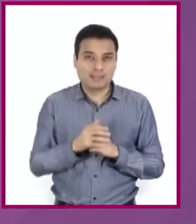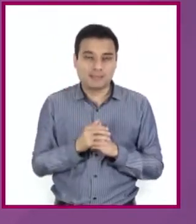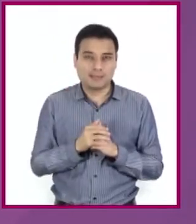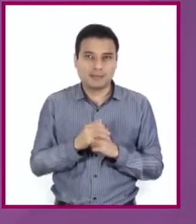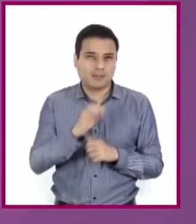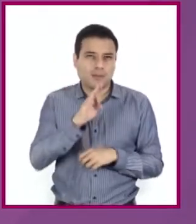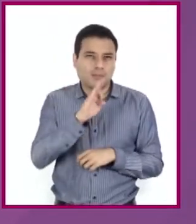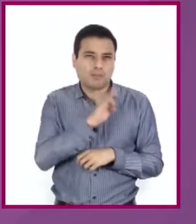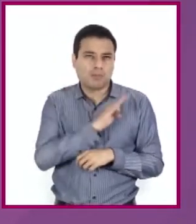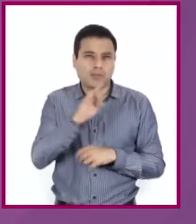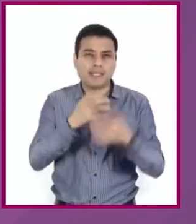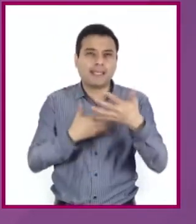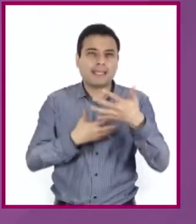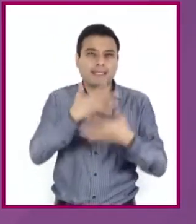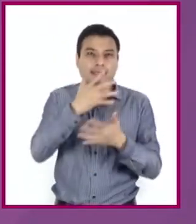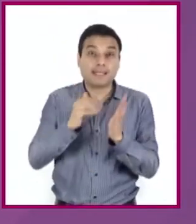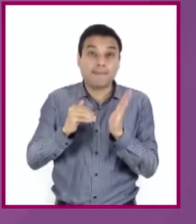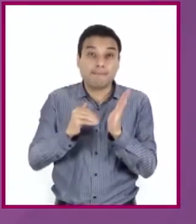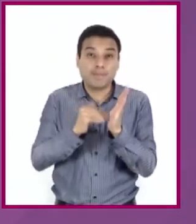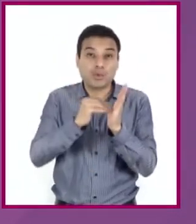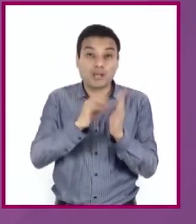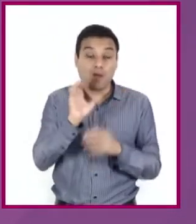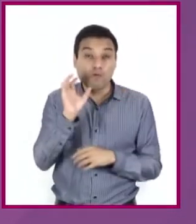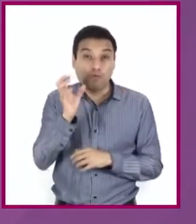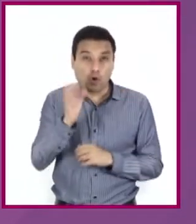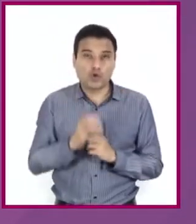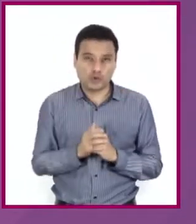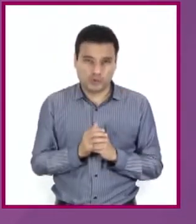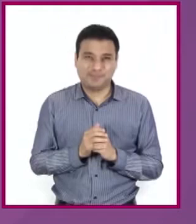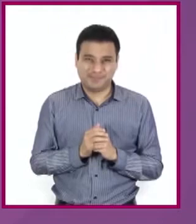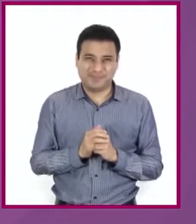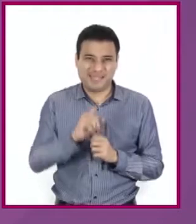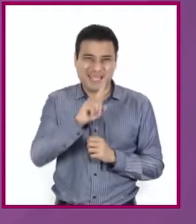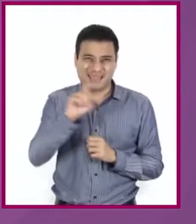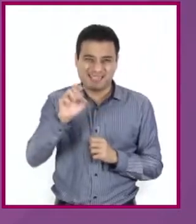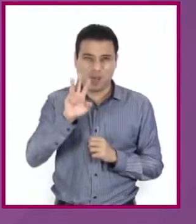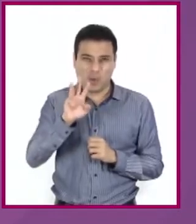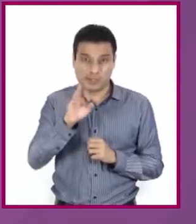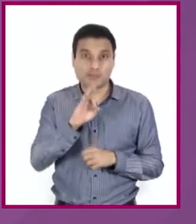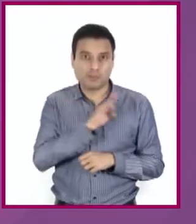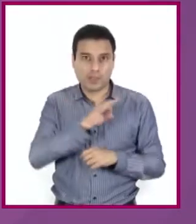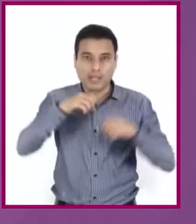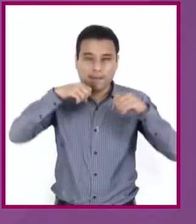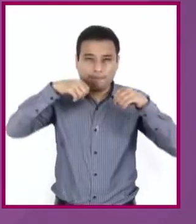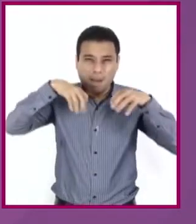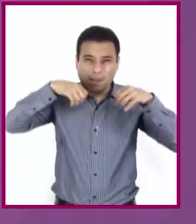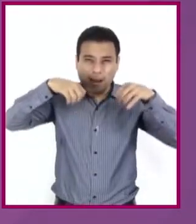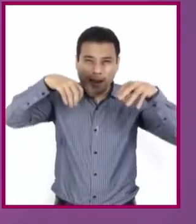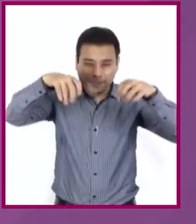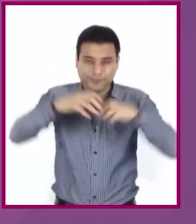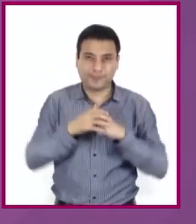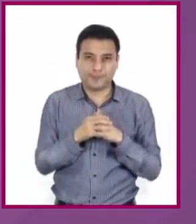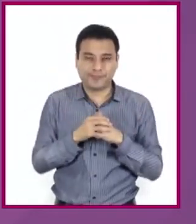prender 15 millones de foquitos de 100 watts. Y aquí,